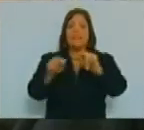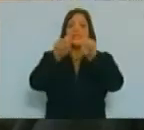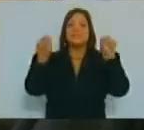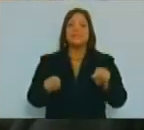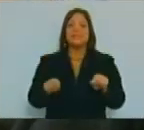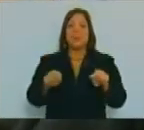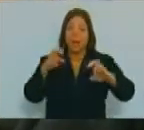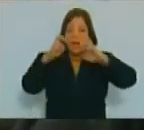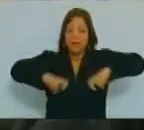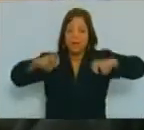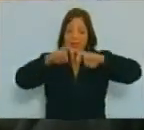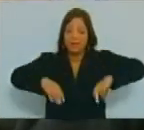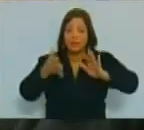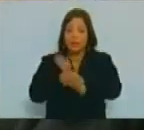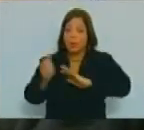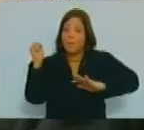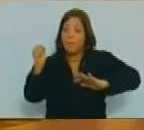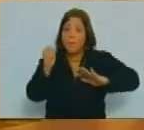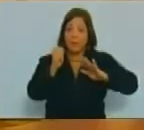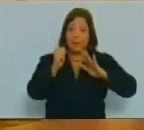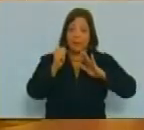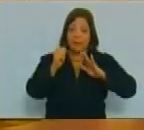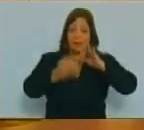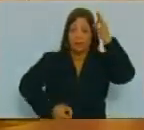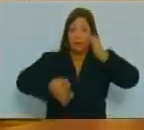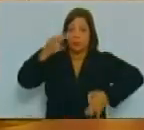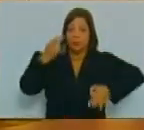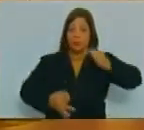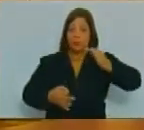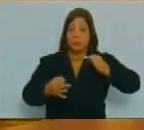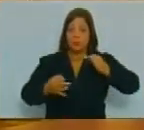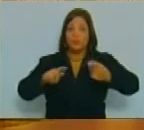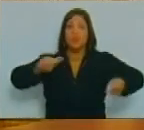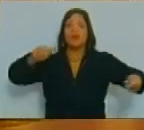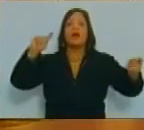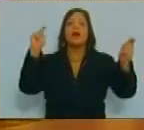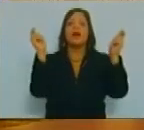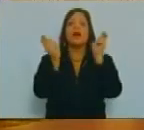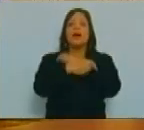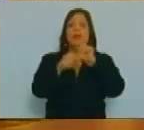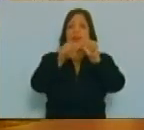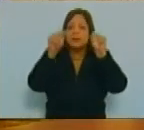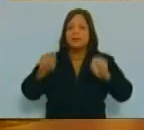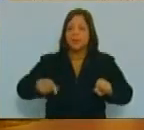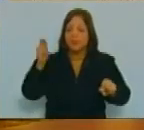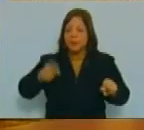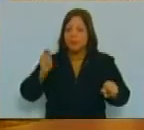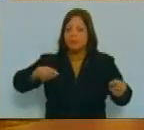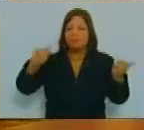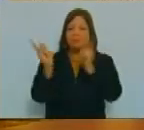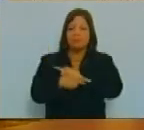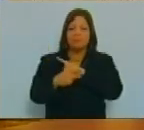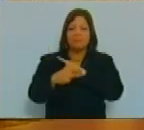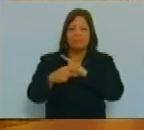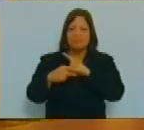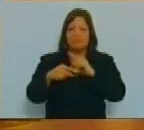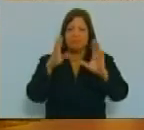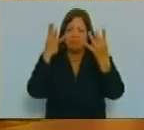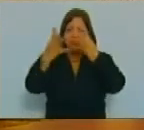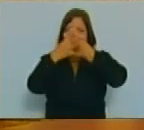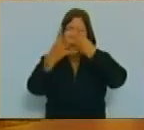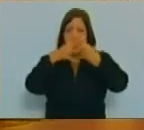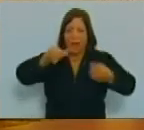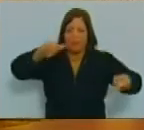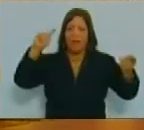integrado investigación penal la transformación del sistema penal la transformación del sistema penitenciario